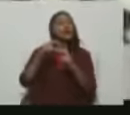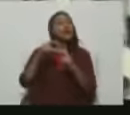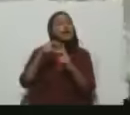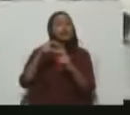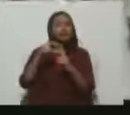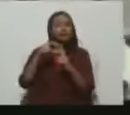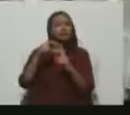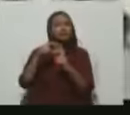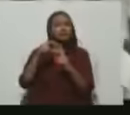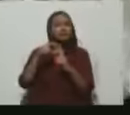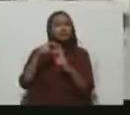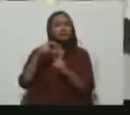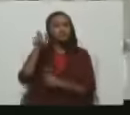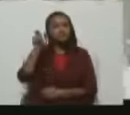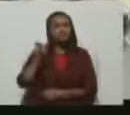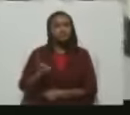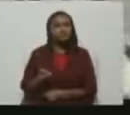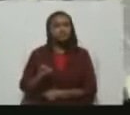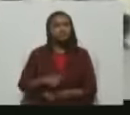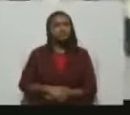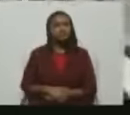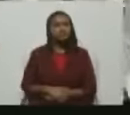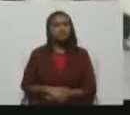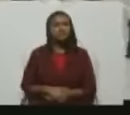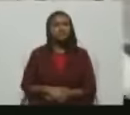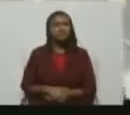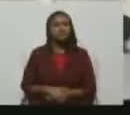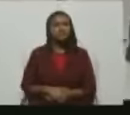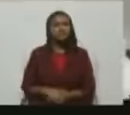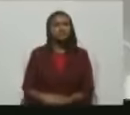Angulo, defensor del pueblo.